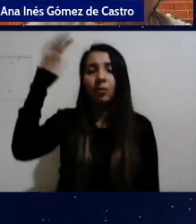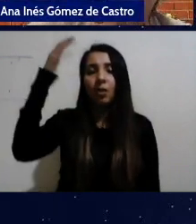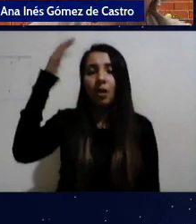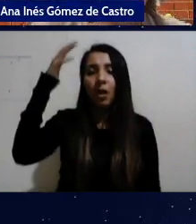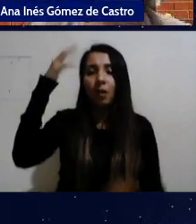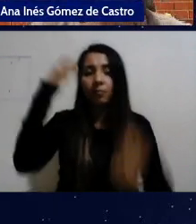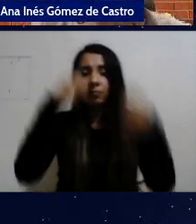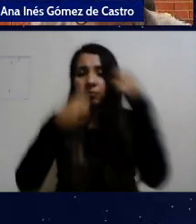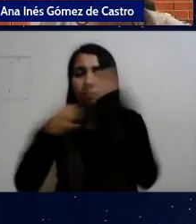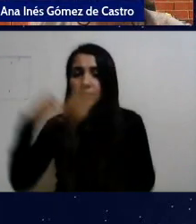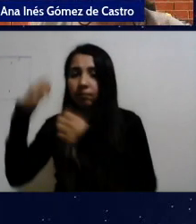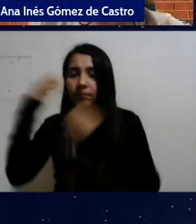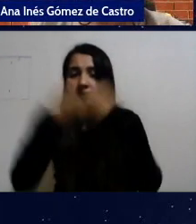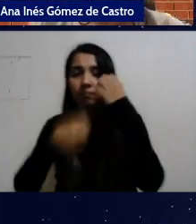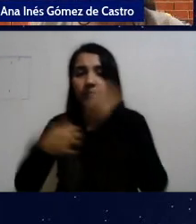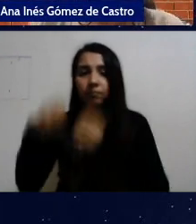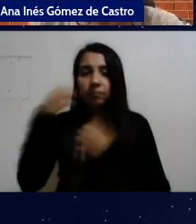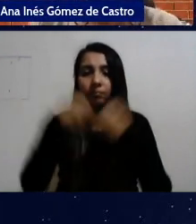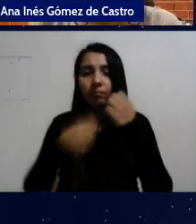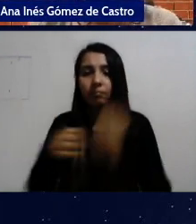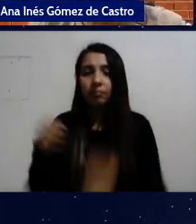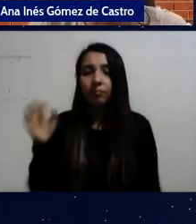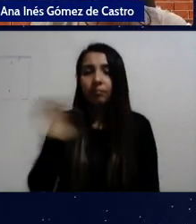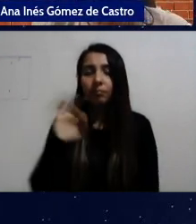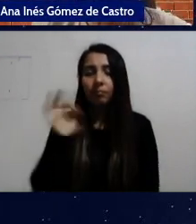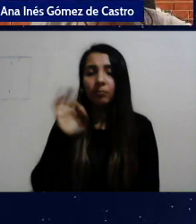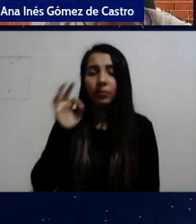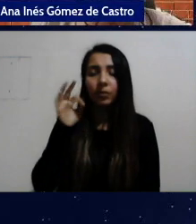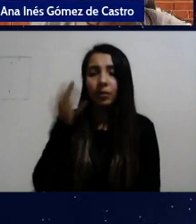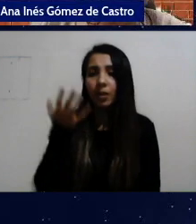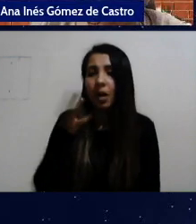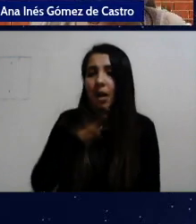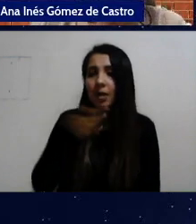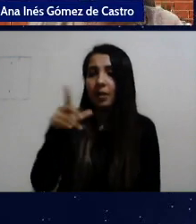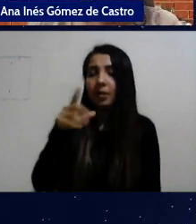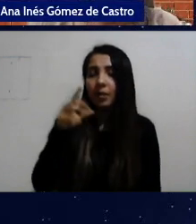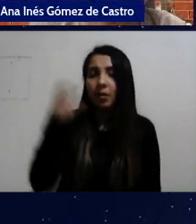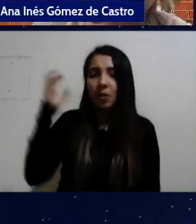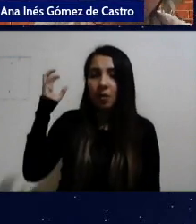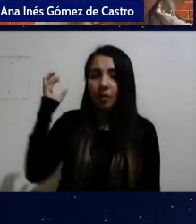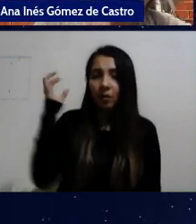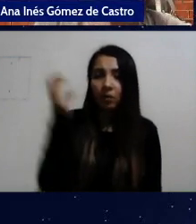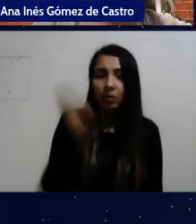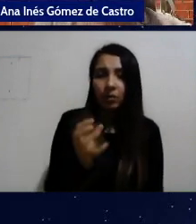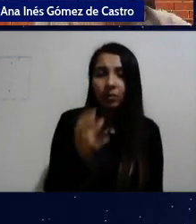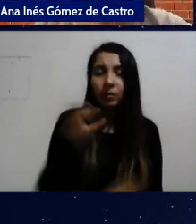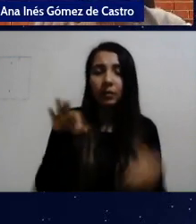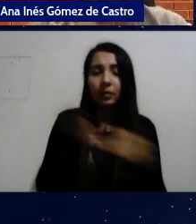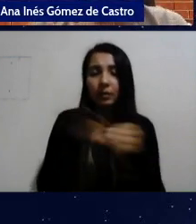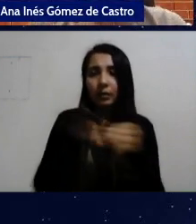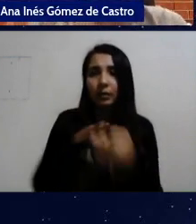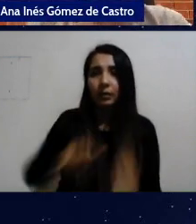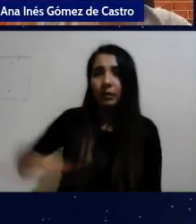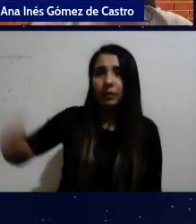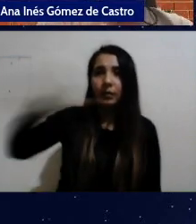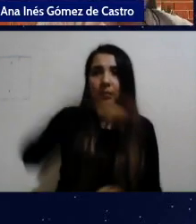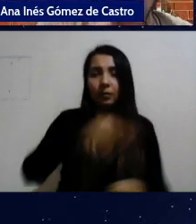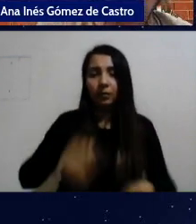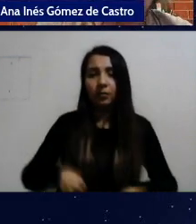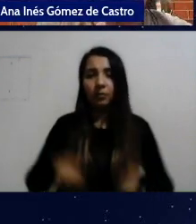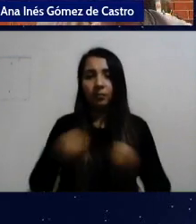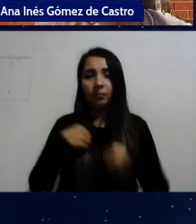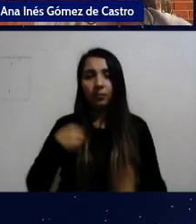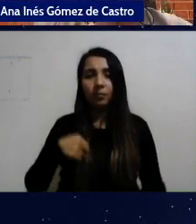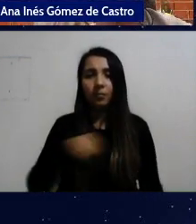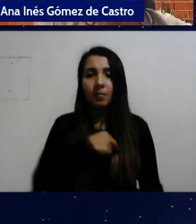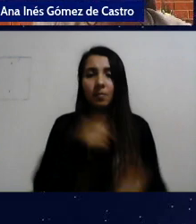por el sistema solar, pues nos encontraríamos que si nos vamos a la zona del cinturón de asteroides más cercana a donde